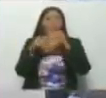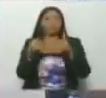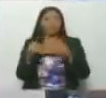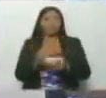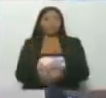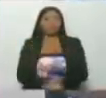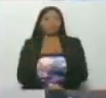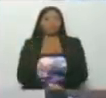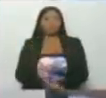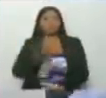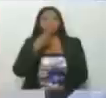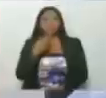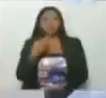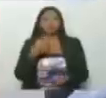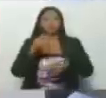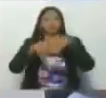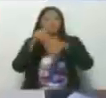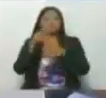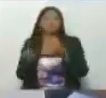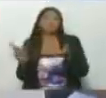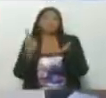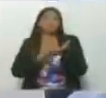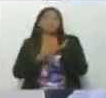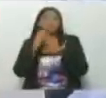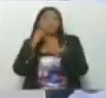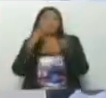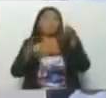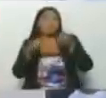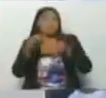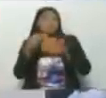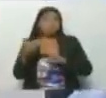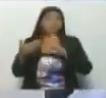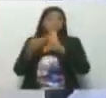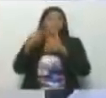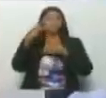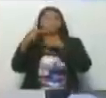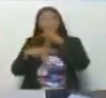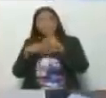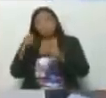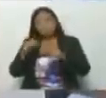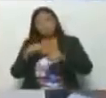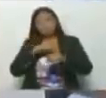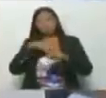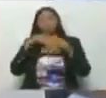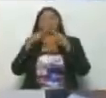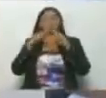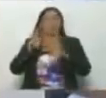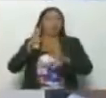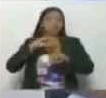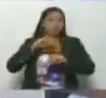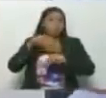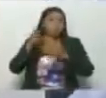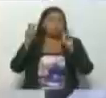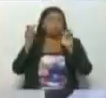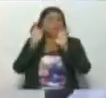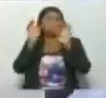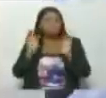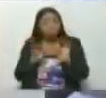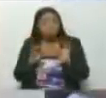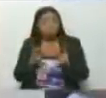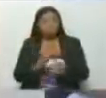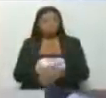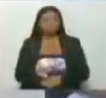elección tiene que repetirse es un tema jurídico que tiene un impacto político y nosotros asumimos este nuevo desafío con